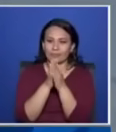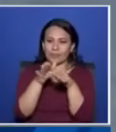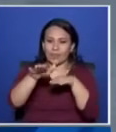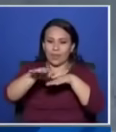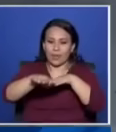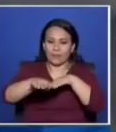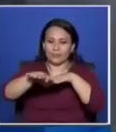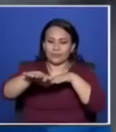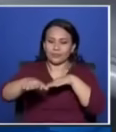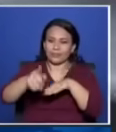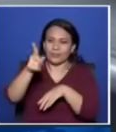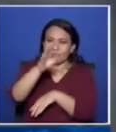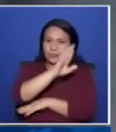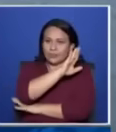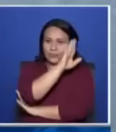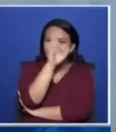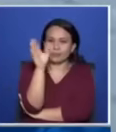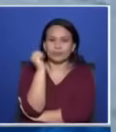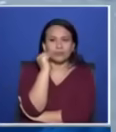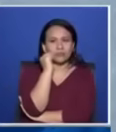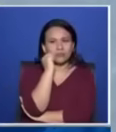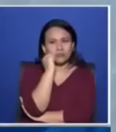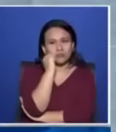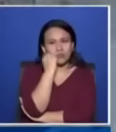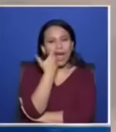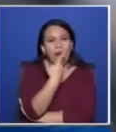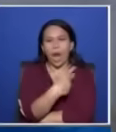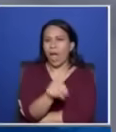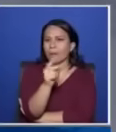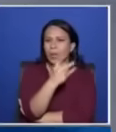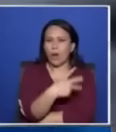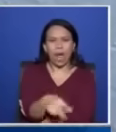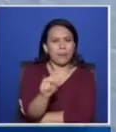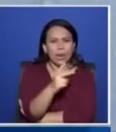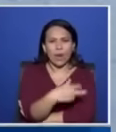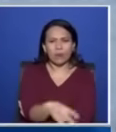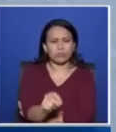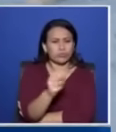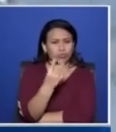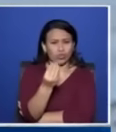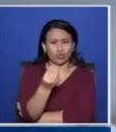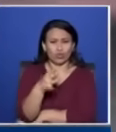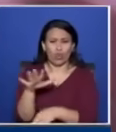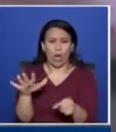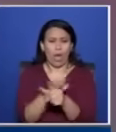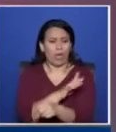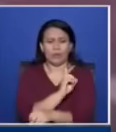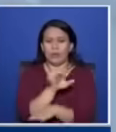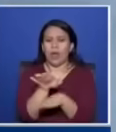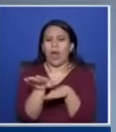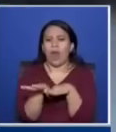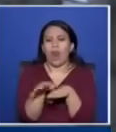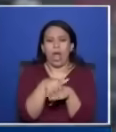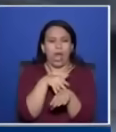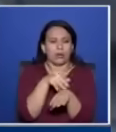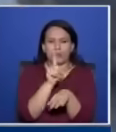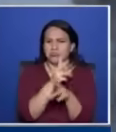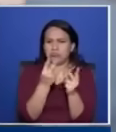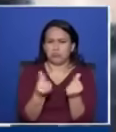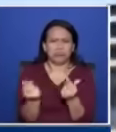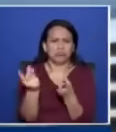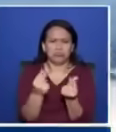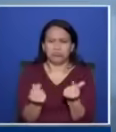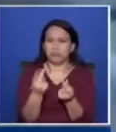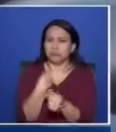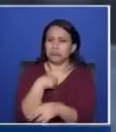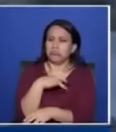congestionamiento vehicular en este punto. No se lo observa así como muy fuerte, fluye con normalidad y eso